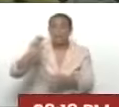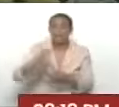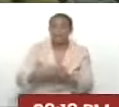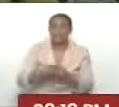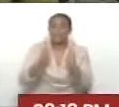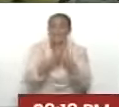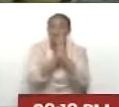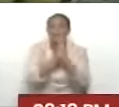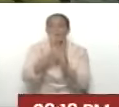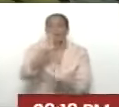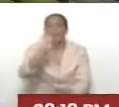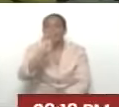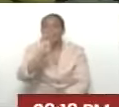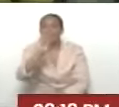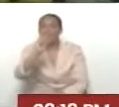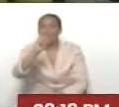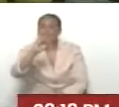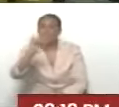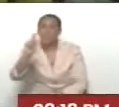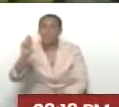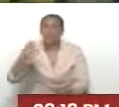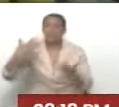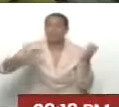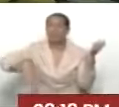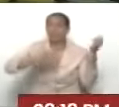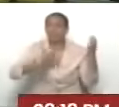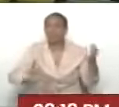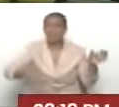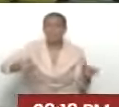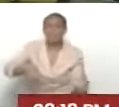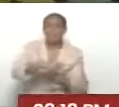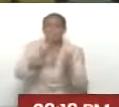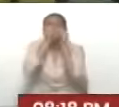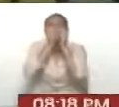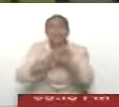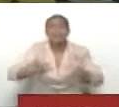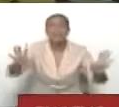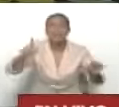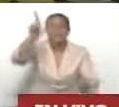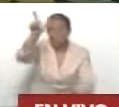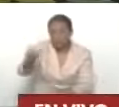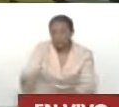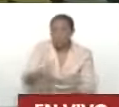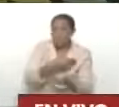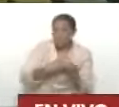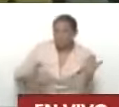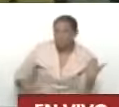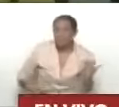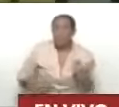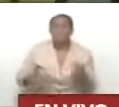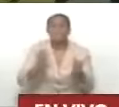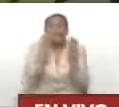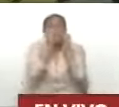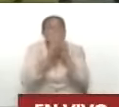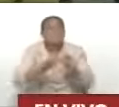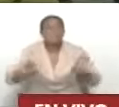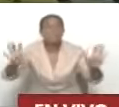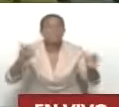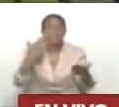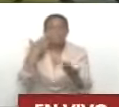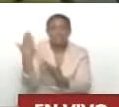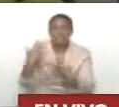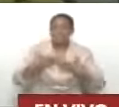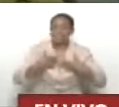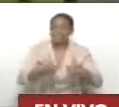que también empiezan a tocarle para bendecirle a usted, para bendecir este complejo de